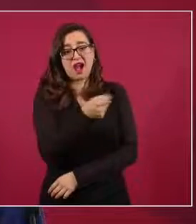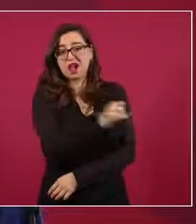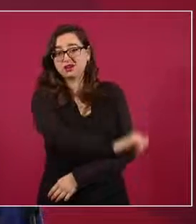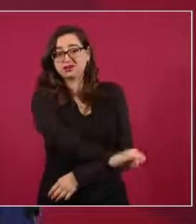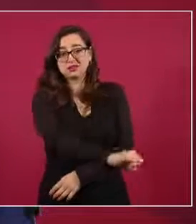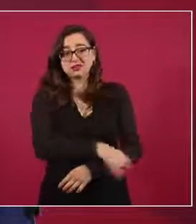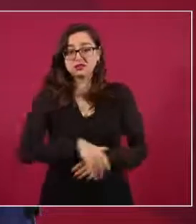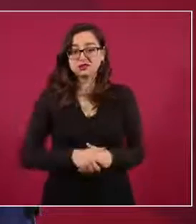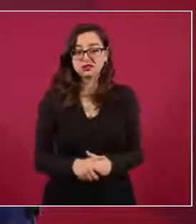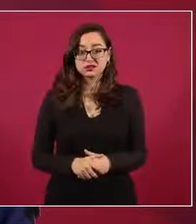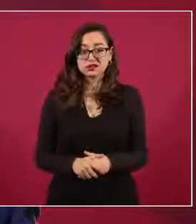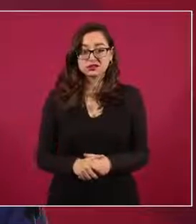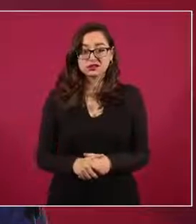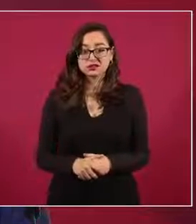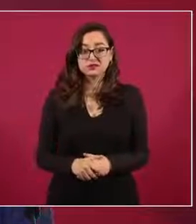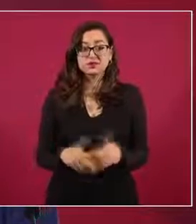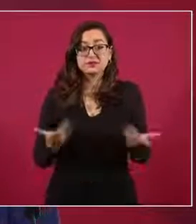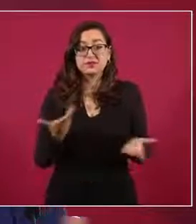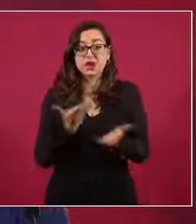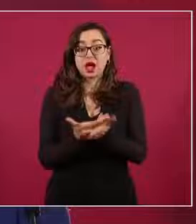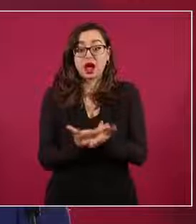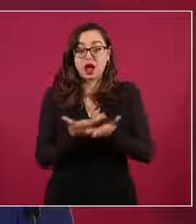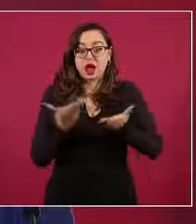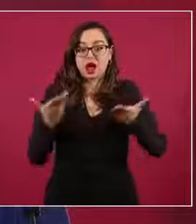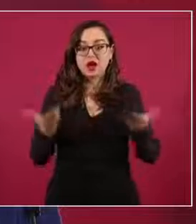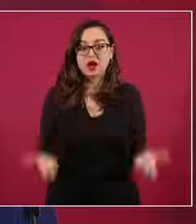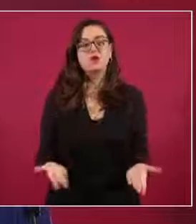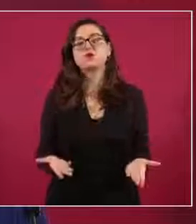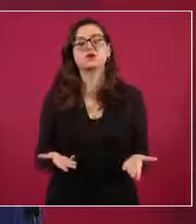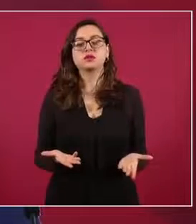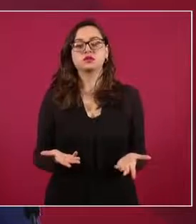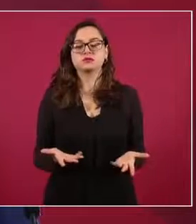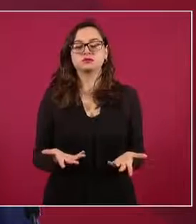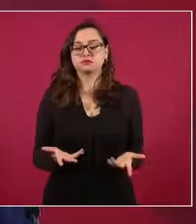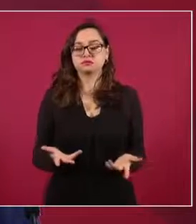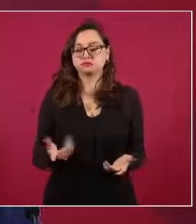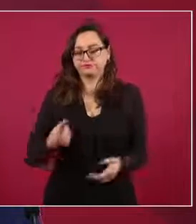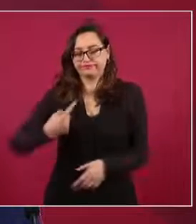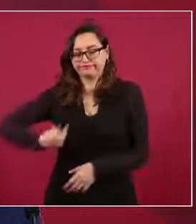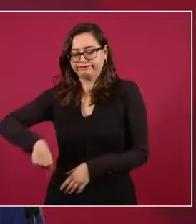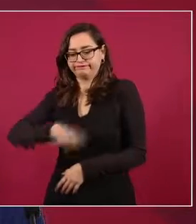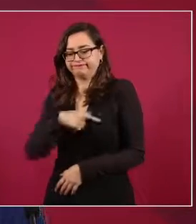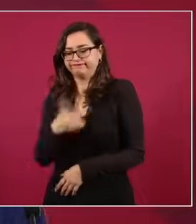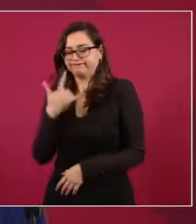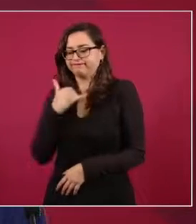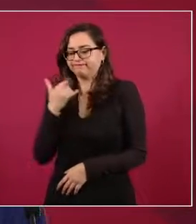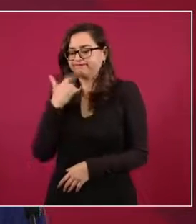Ahora, como se está llevando a cabo una transformación,